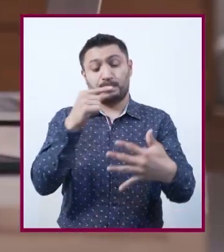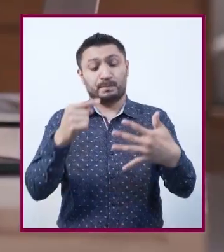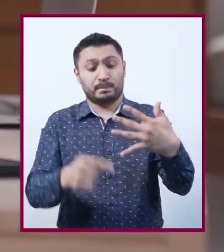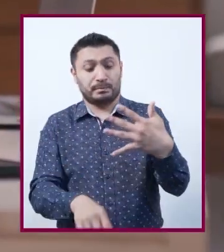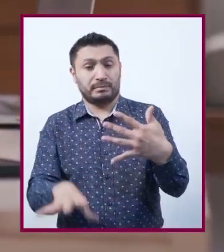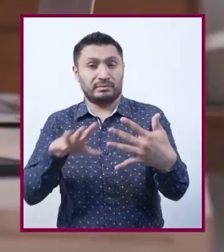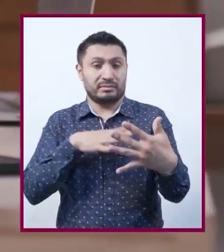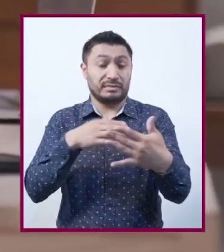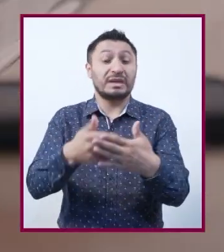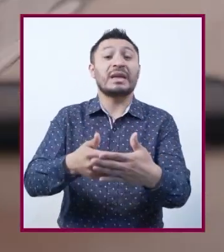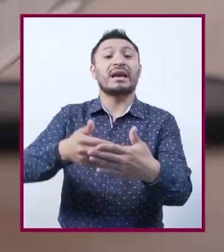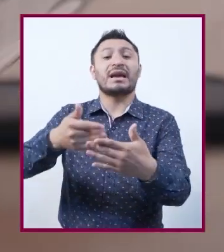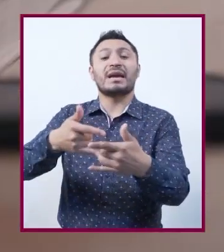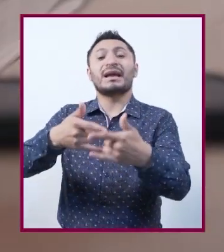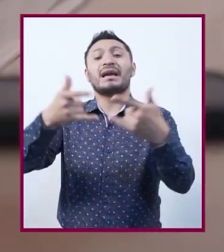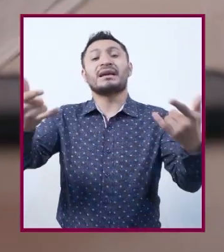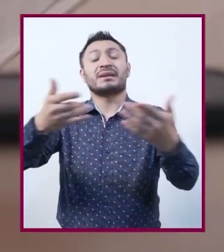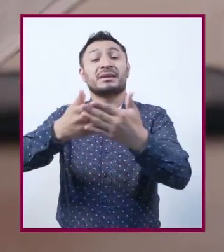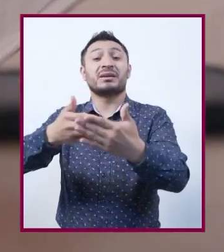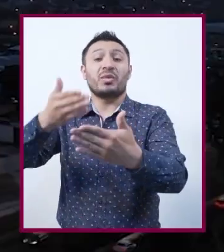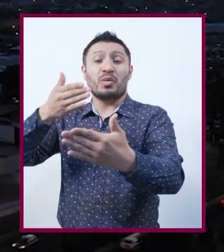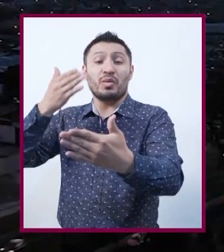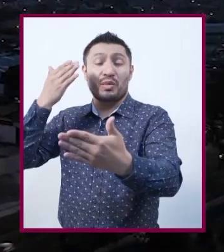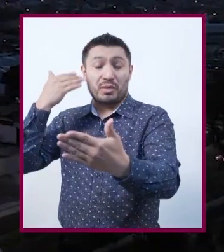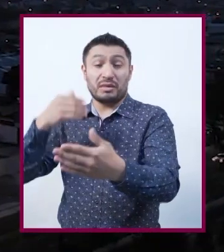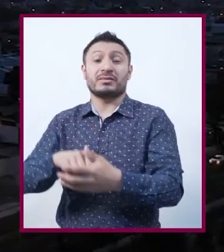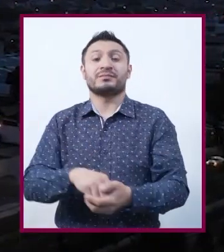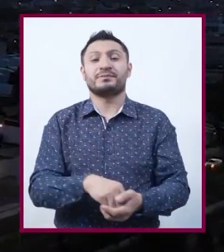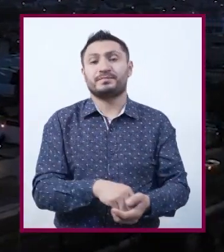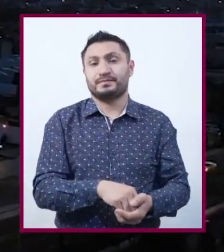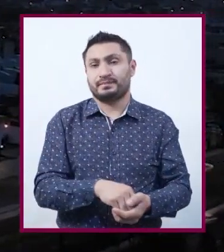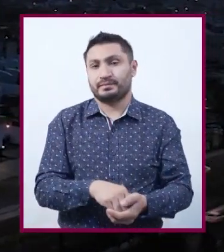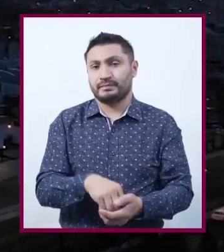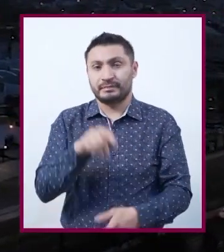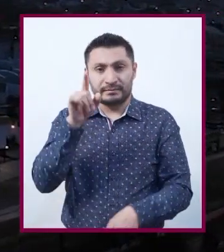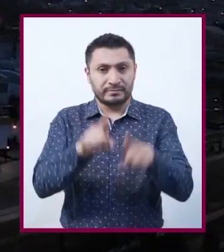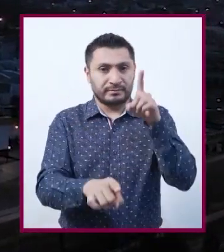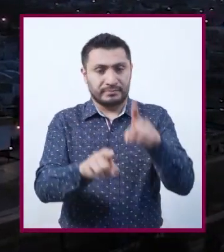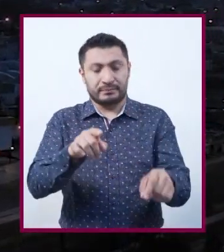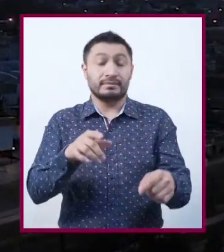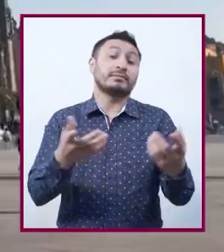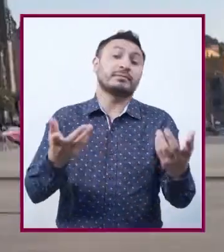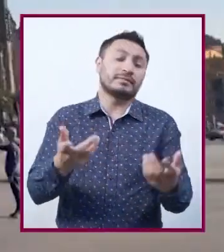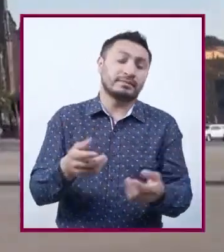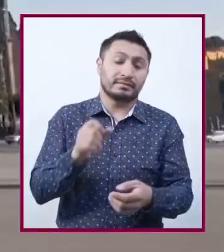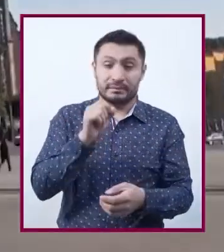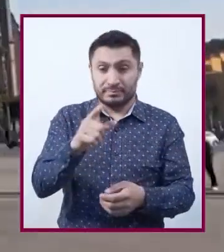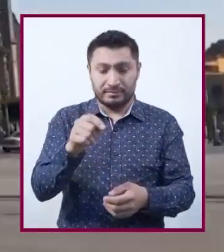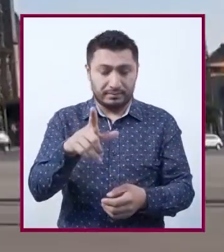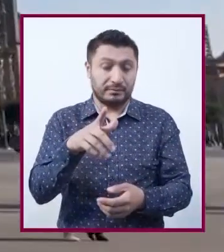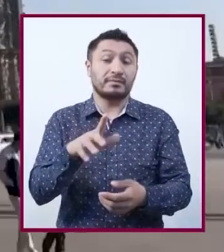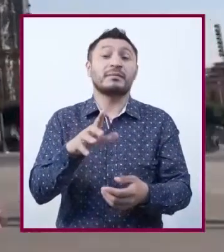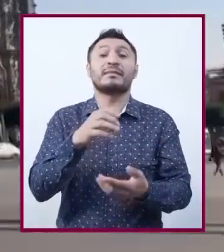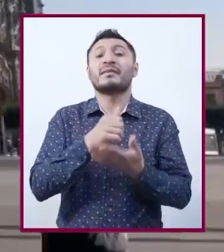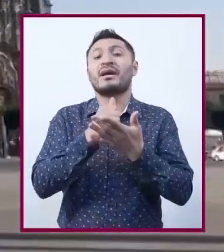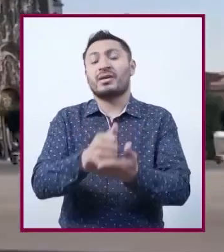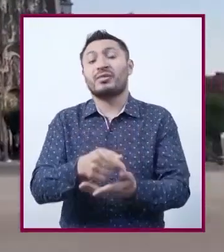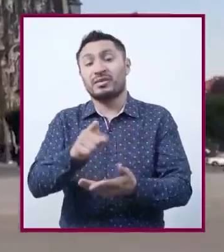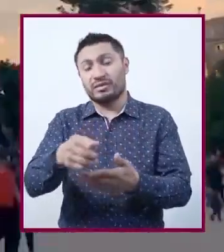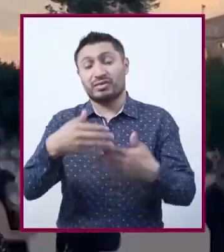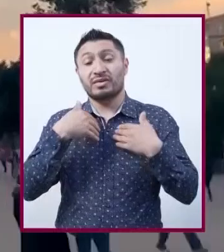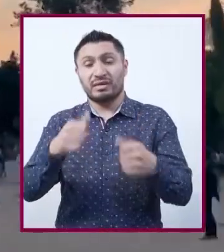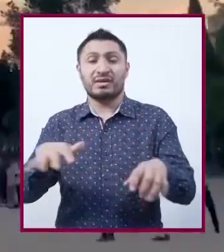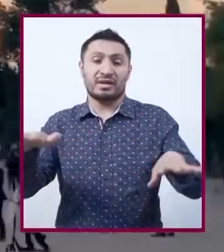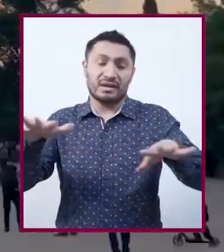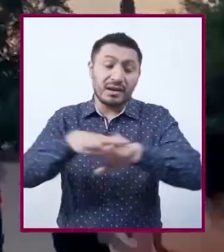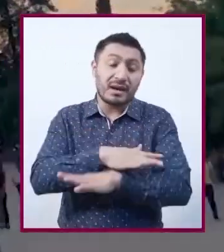alternativas tiene sus antecedentes y responde, en buena medida, a las transformaciones sociales, económicas, culturales